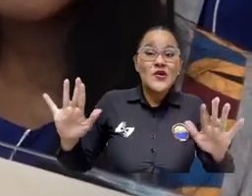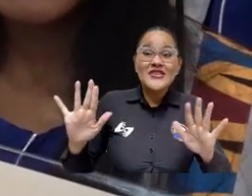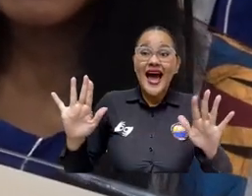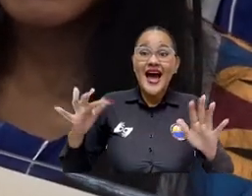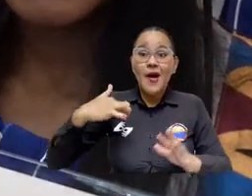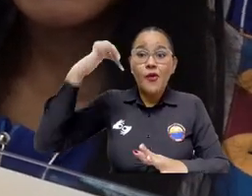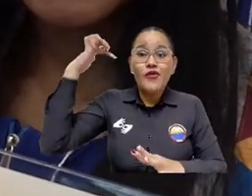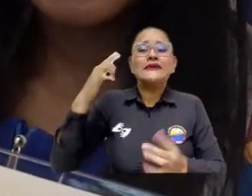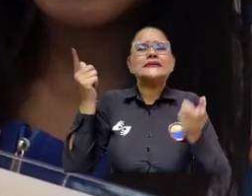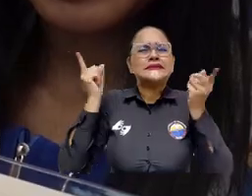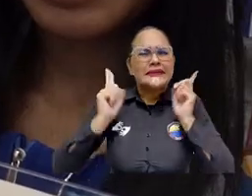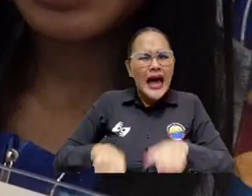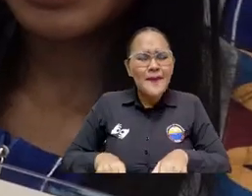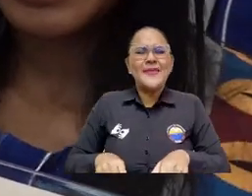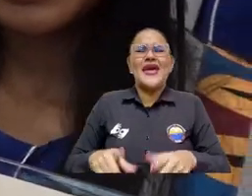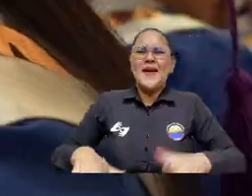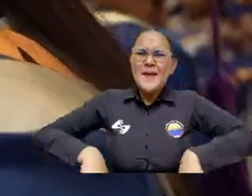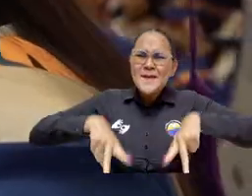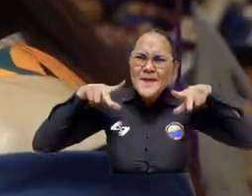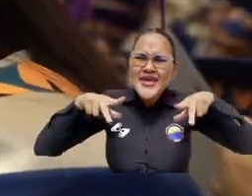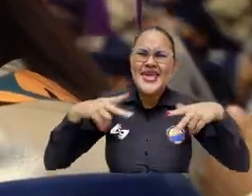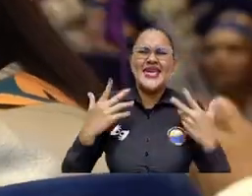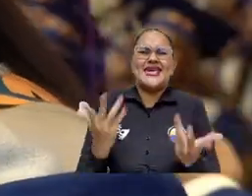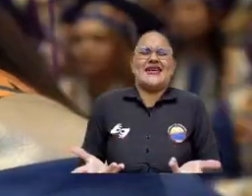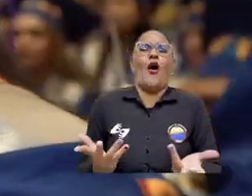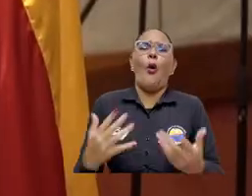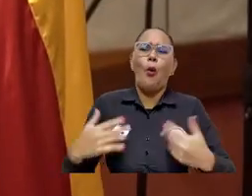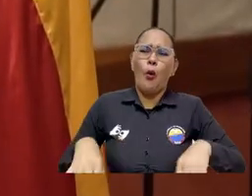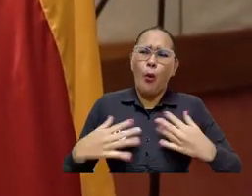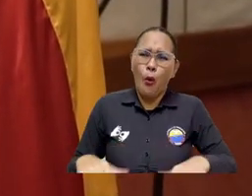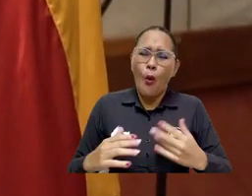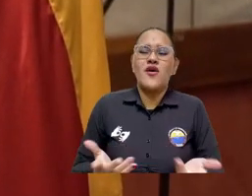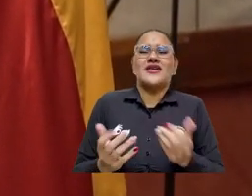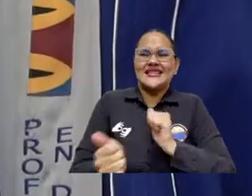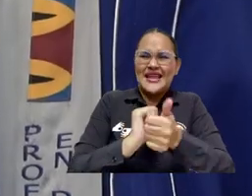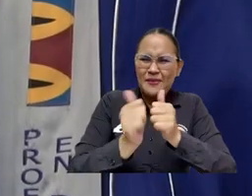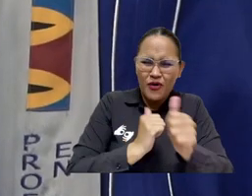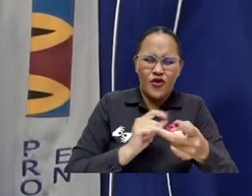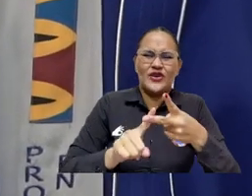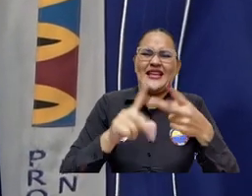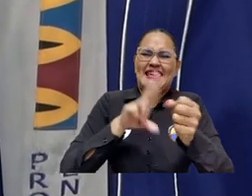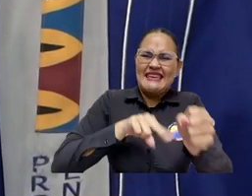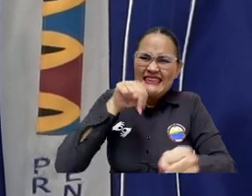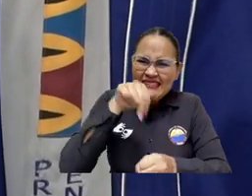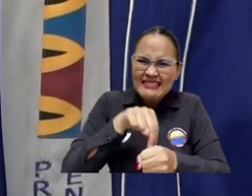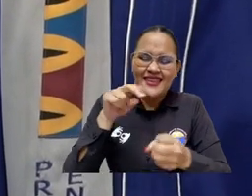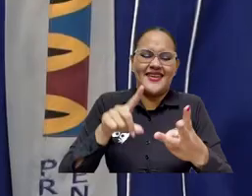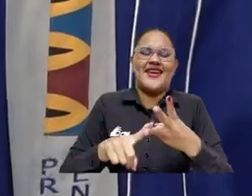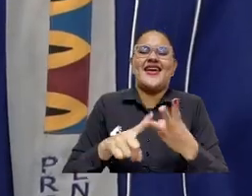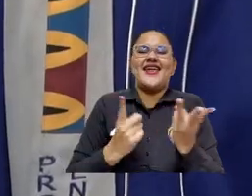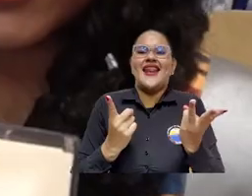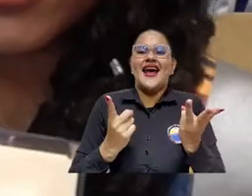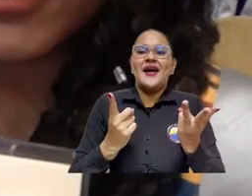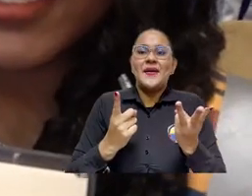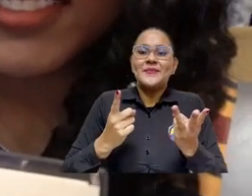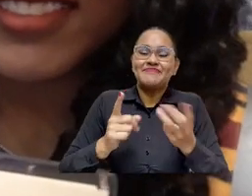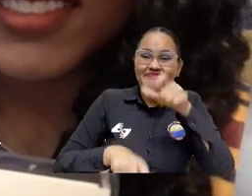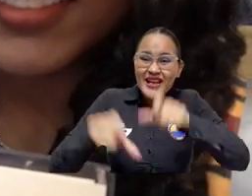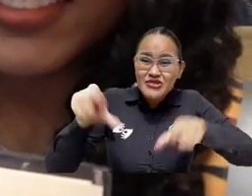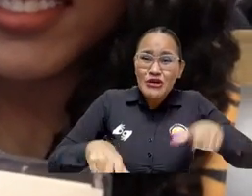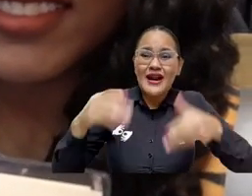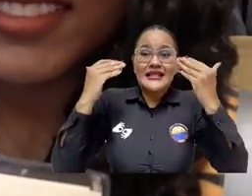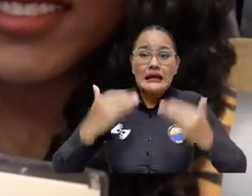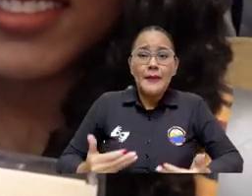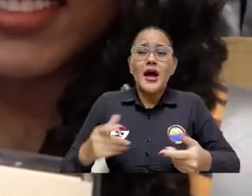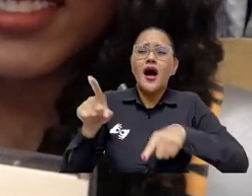sino que estaba escrita una historia de vida deportistas indígenas en condición de discapacidad y otros que recorrieron varios